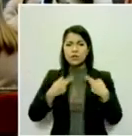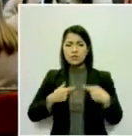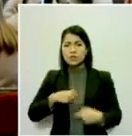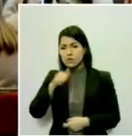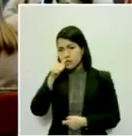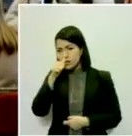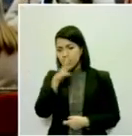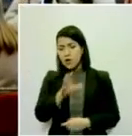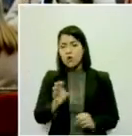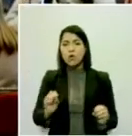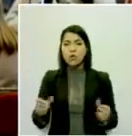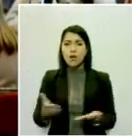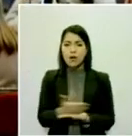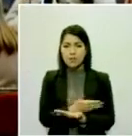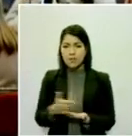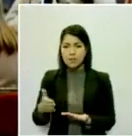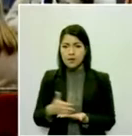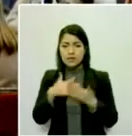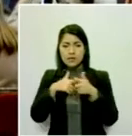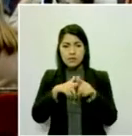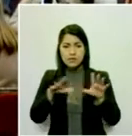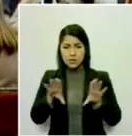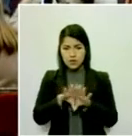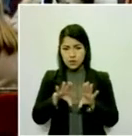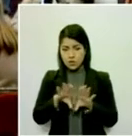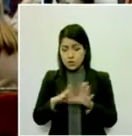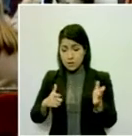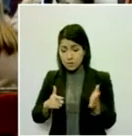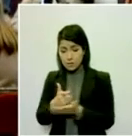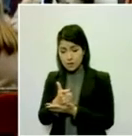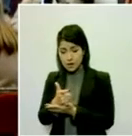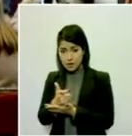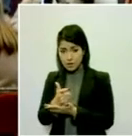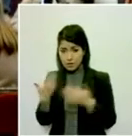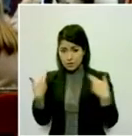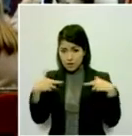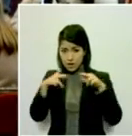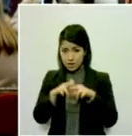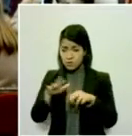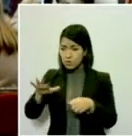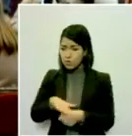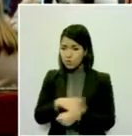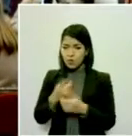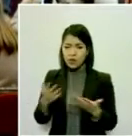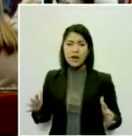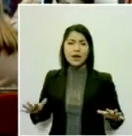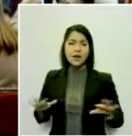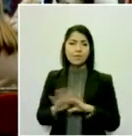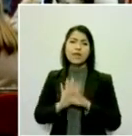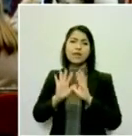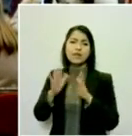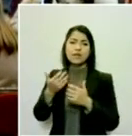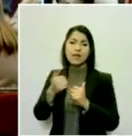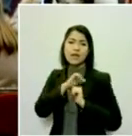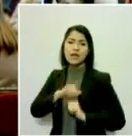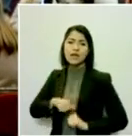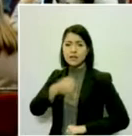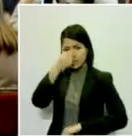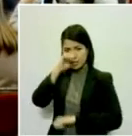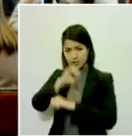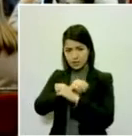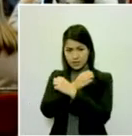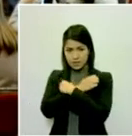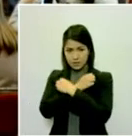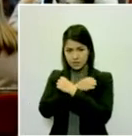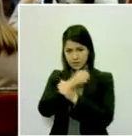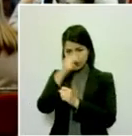situación? Por otro lado, ¿cómo va a continuar la federalización de la nómina magisterial? Pues después del relevo en la Secretaría de Educación. También,